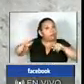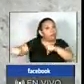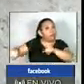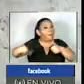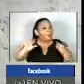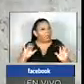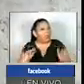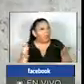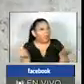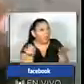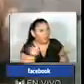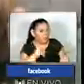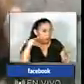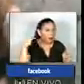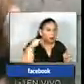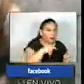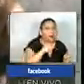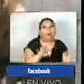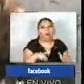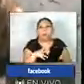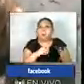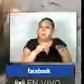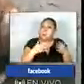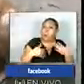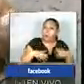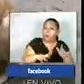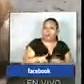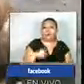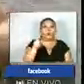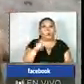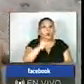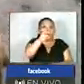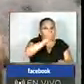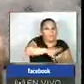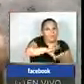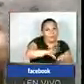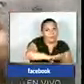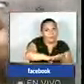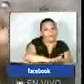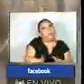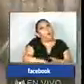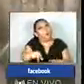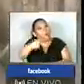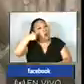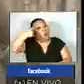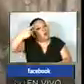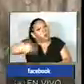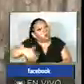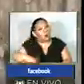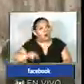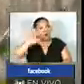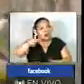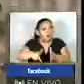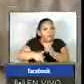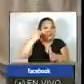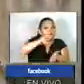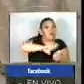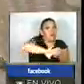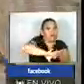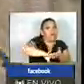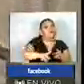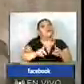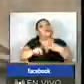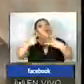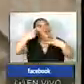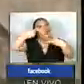al tipo de infracción, de tipo leve con multa de un salario mínimo, grave hasta tres salarios mínimos y muy